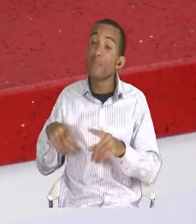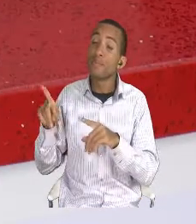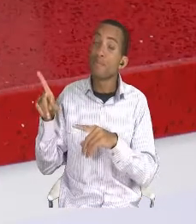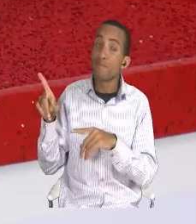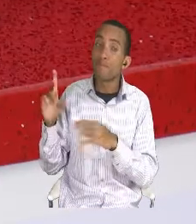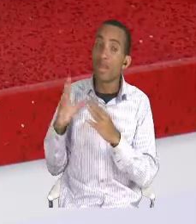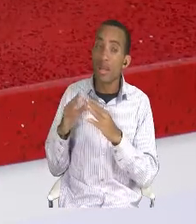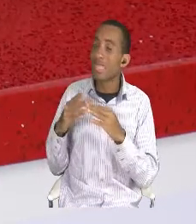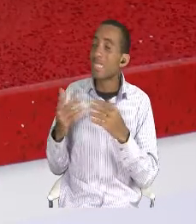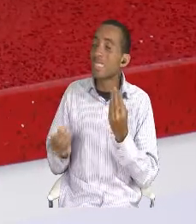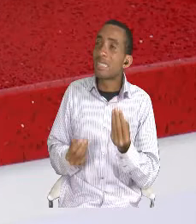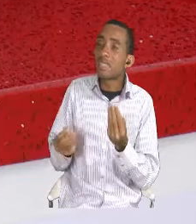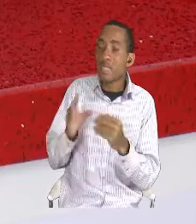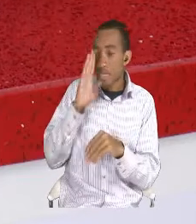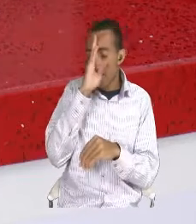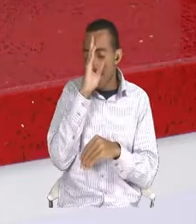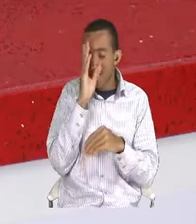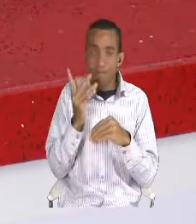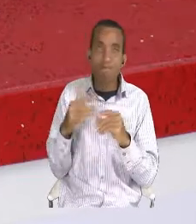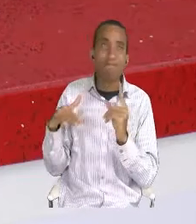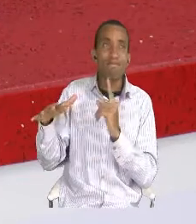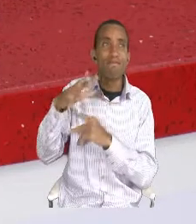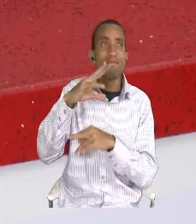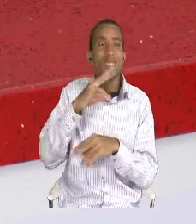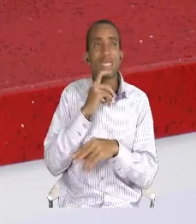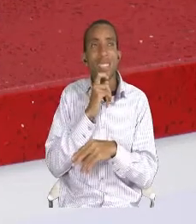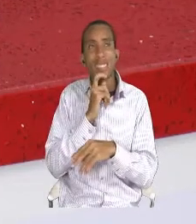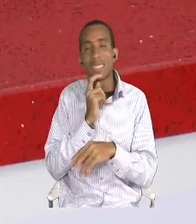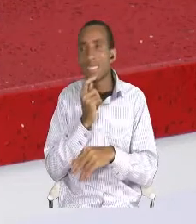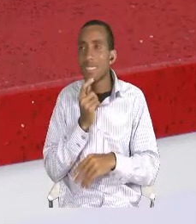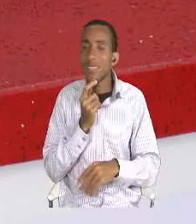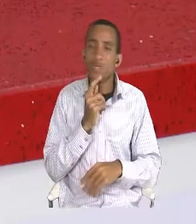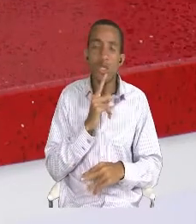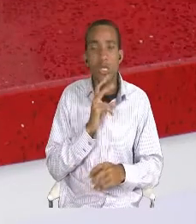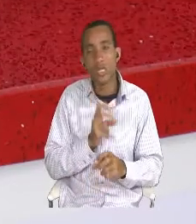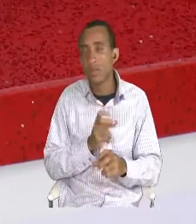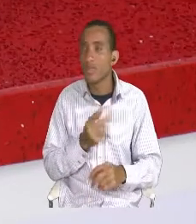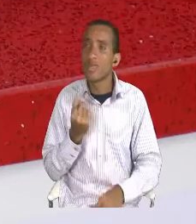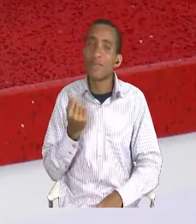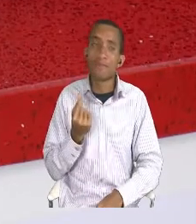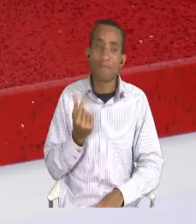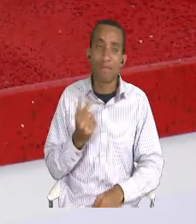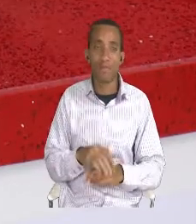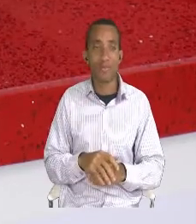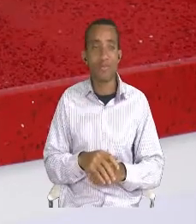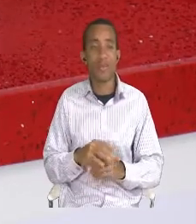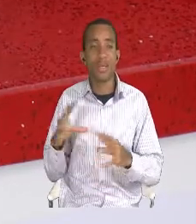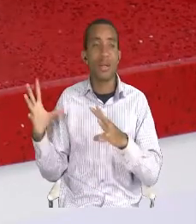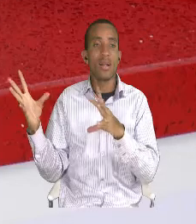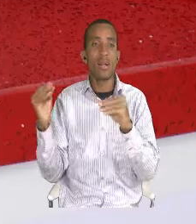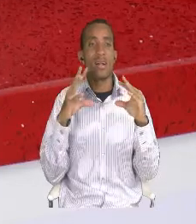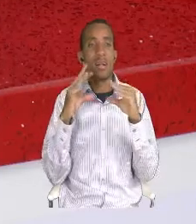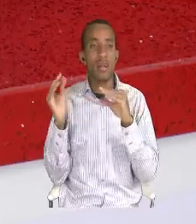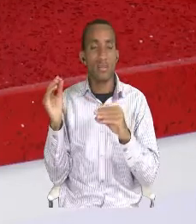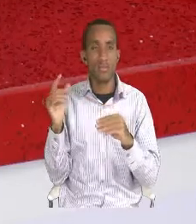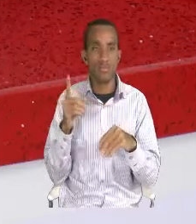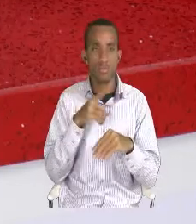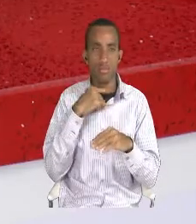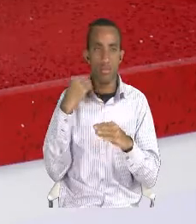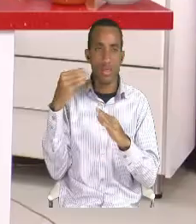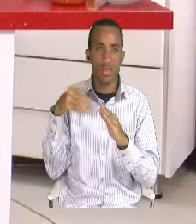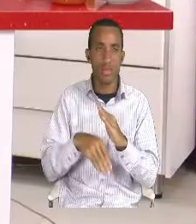saben qué hacer y que dicen que la situación económica de la ciudad se los está llevando por delante? Bueno, se está hablando mucho de una crisis en Barranca Bermeja.